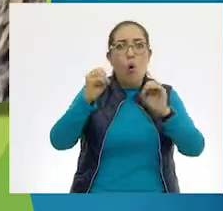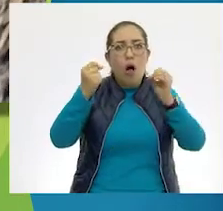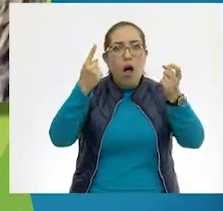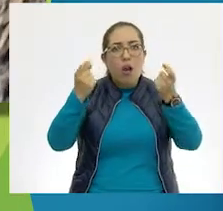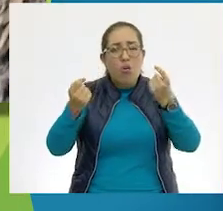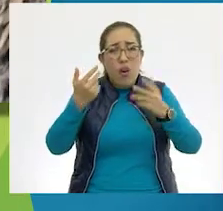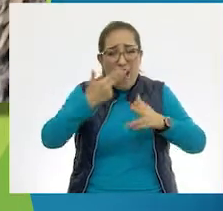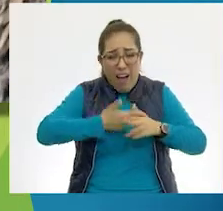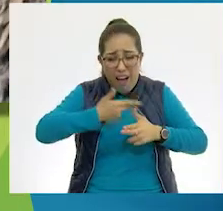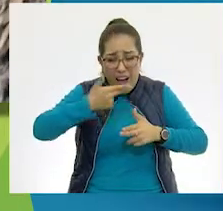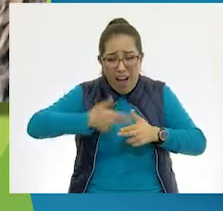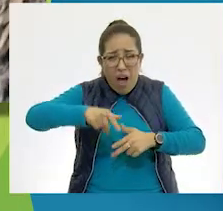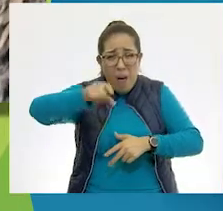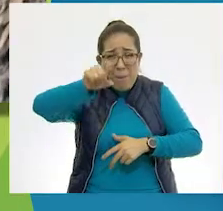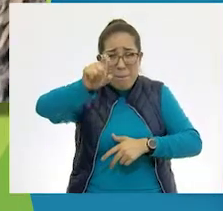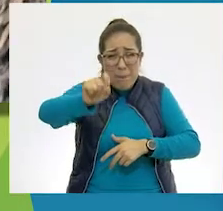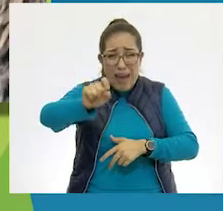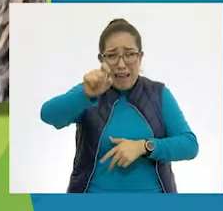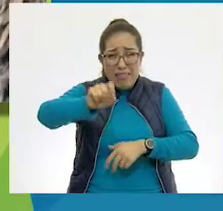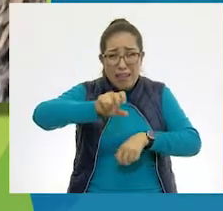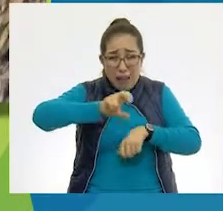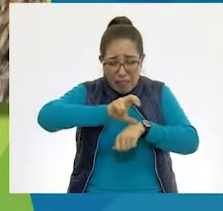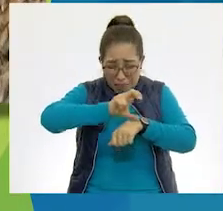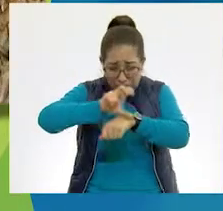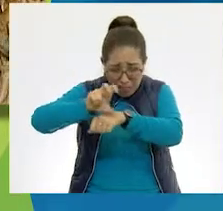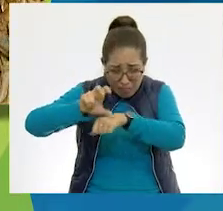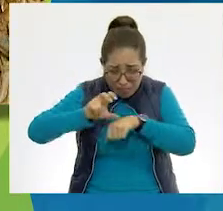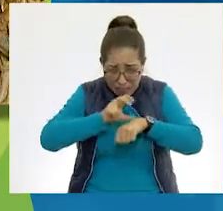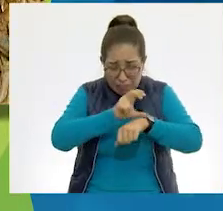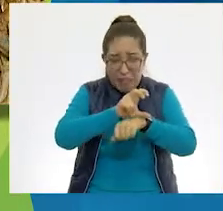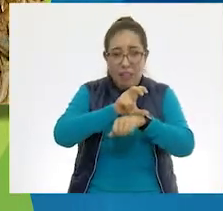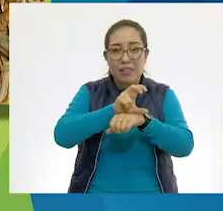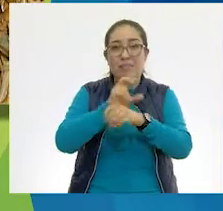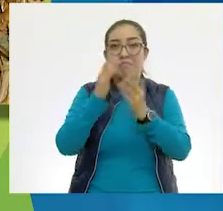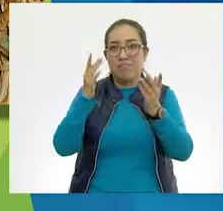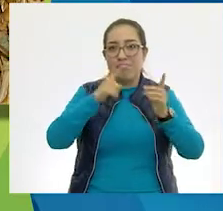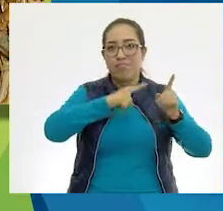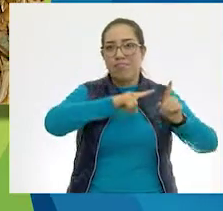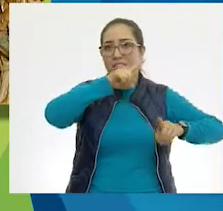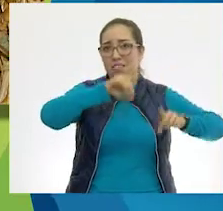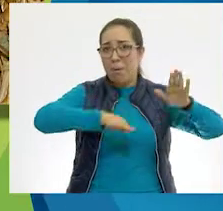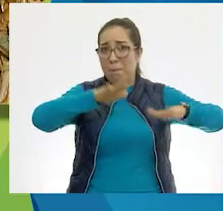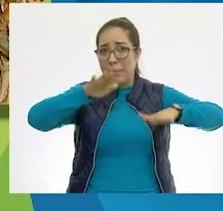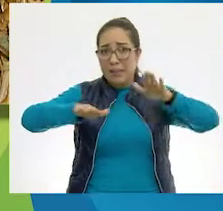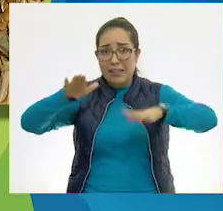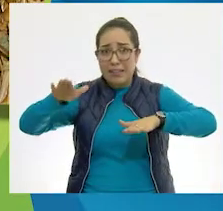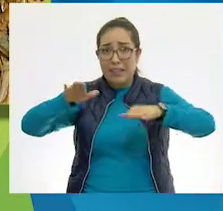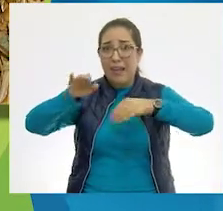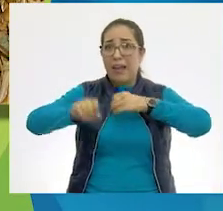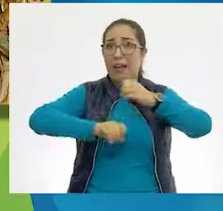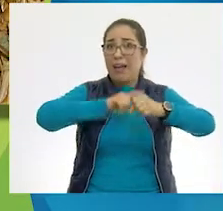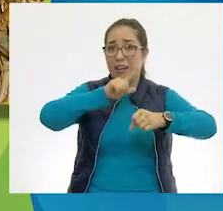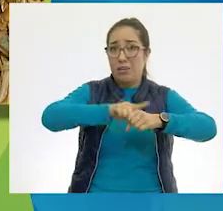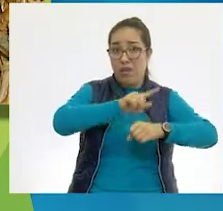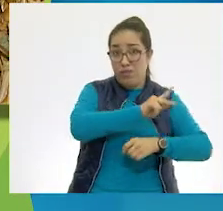hasta 20 huevos, como el caso de las perdices. Así es. No todos los animales ovíparos ponen